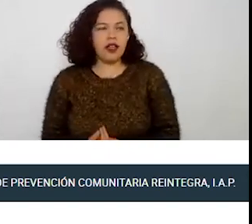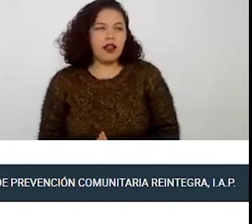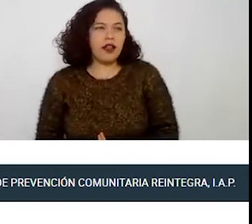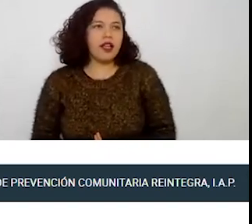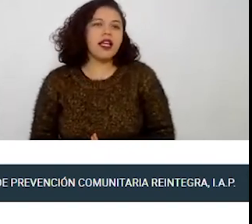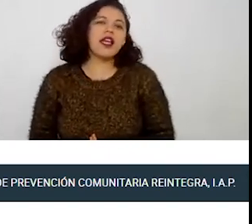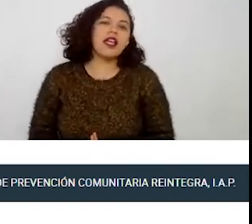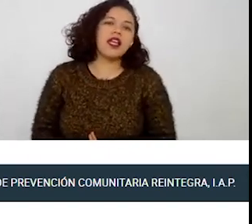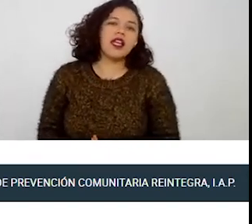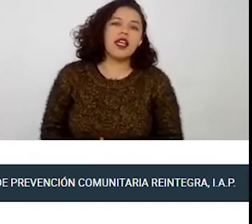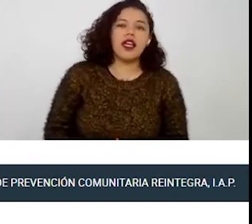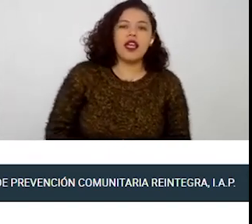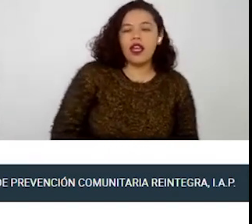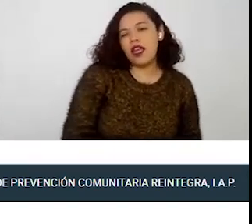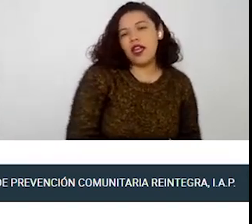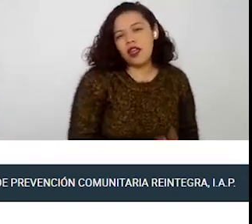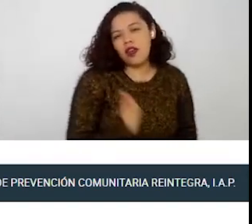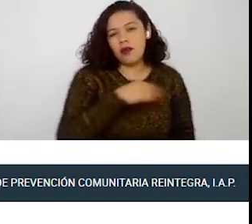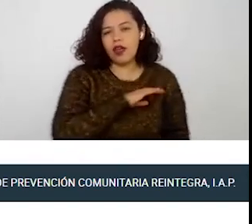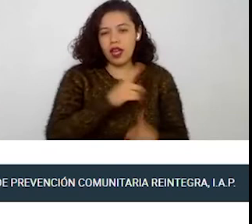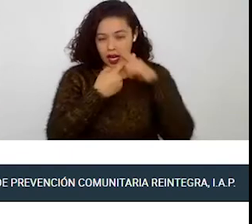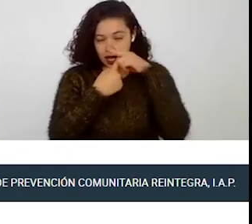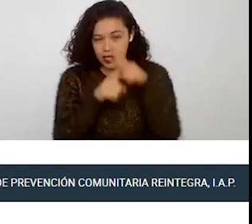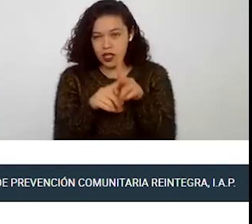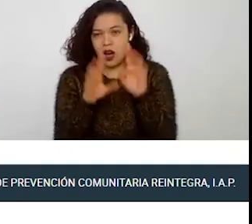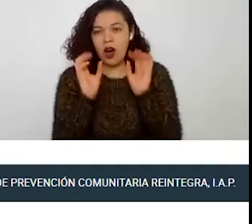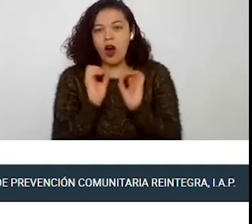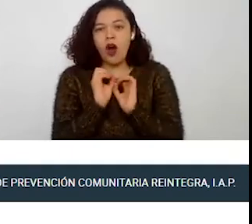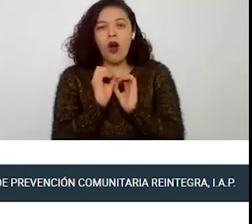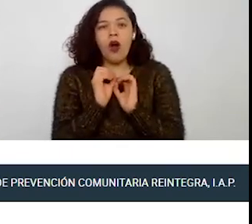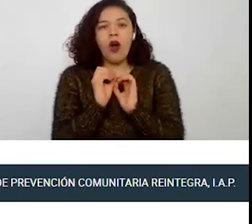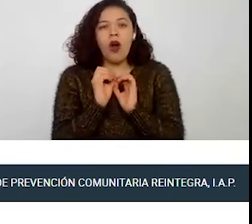aquí lo que le decía en este caso pueden irse inicio o Vámonos